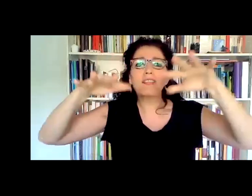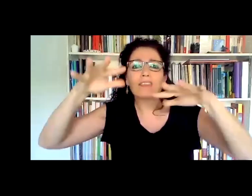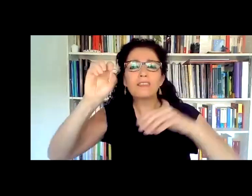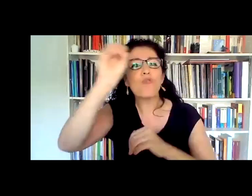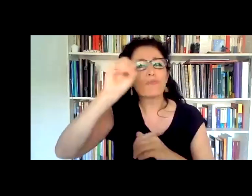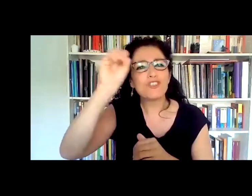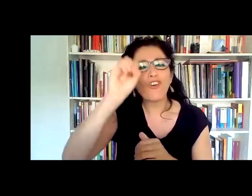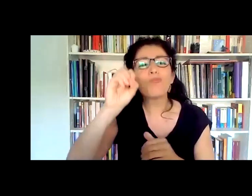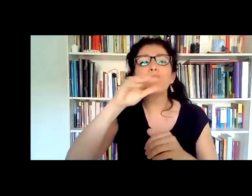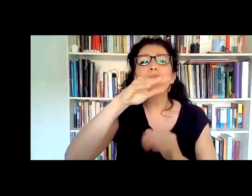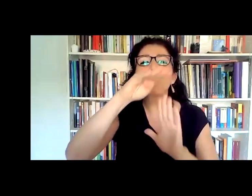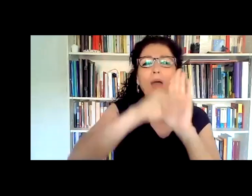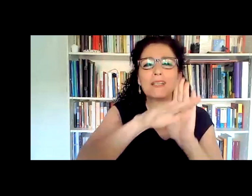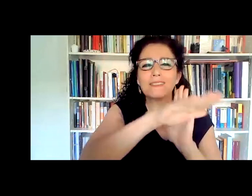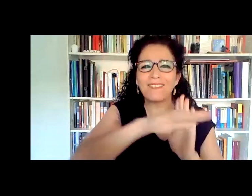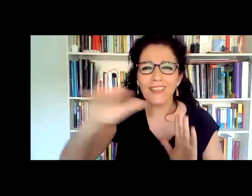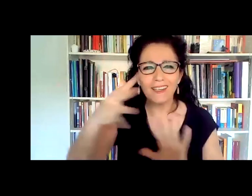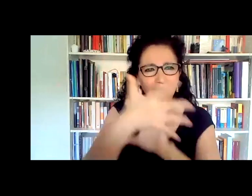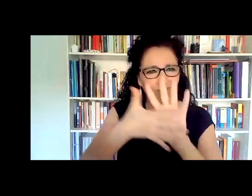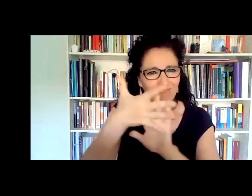que realizaran estos programas.